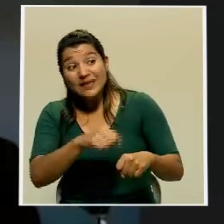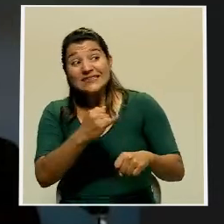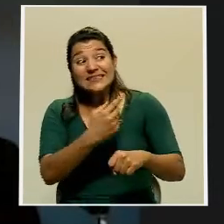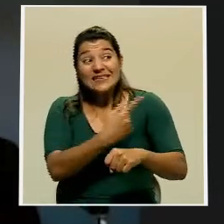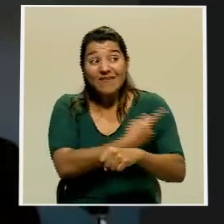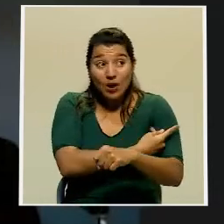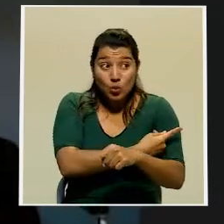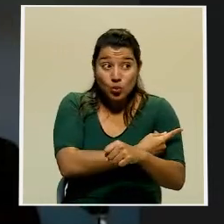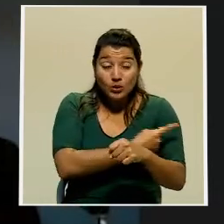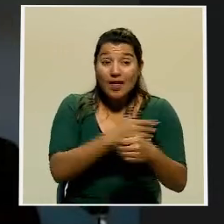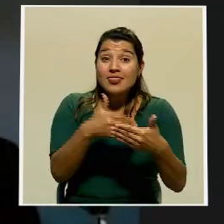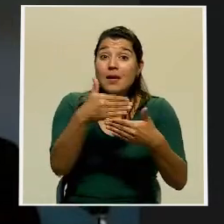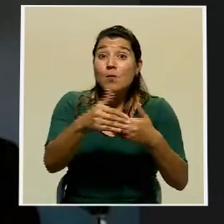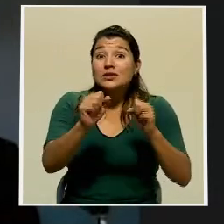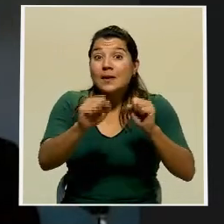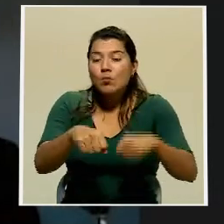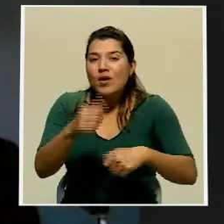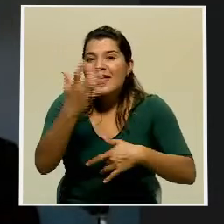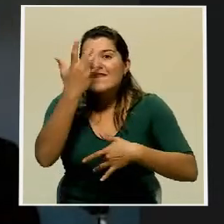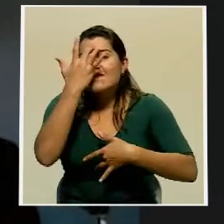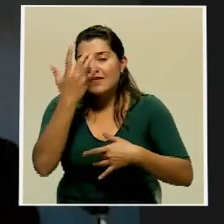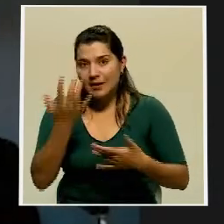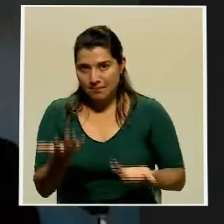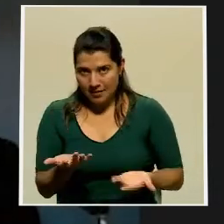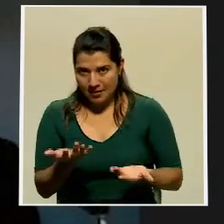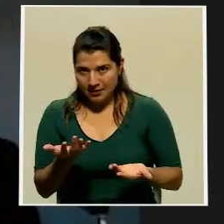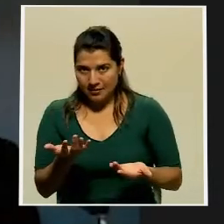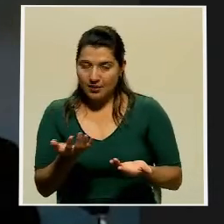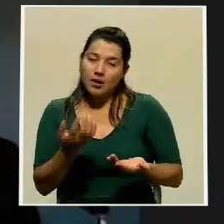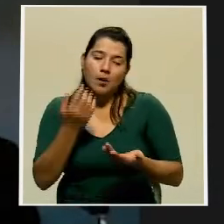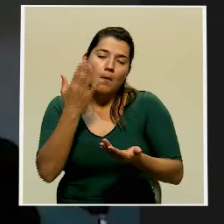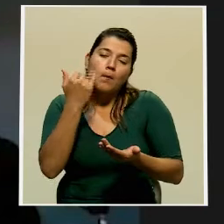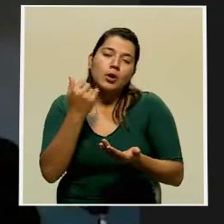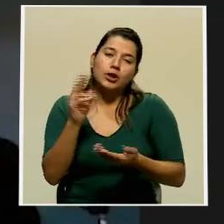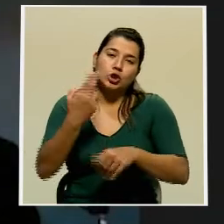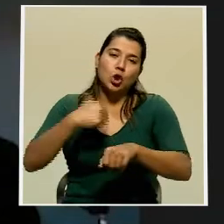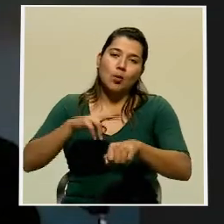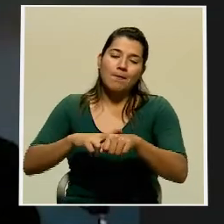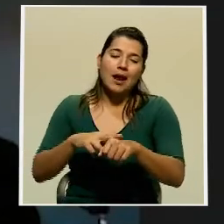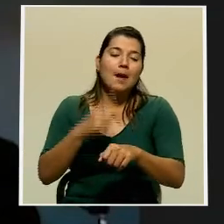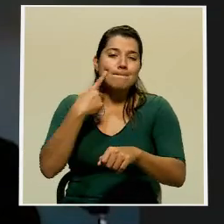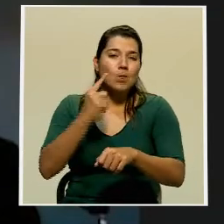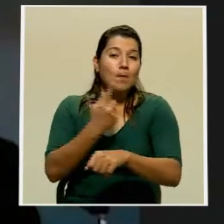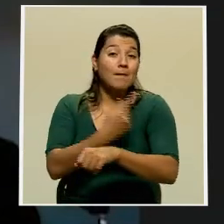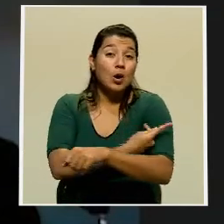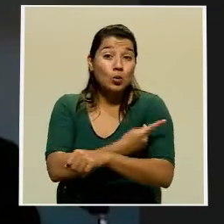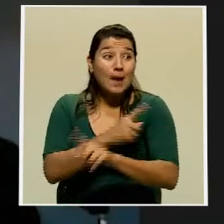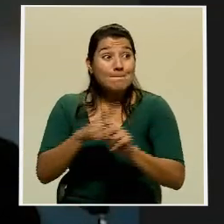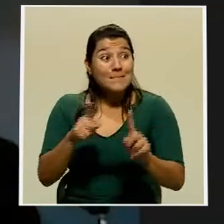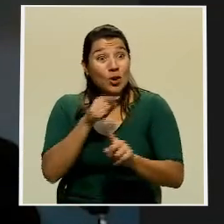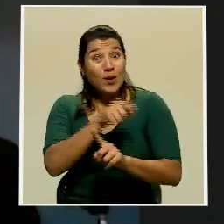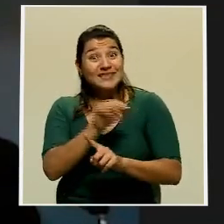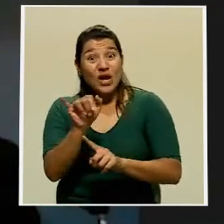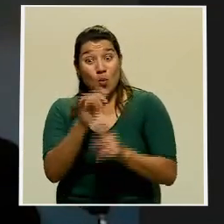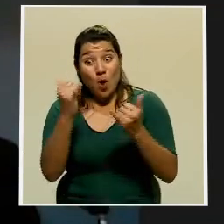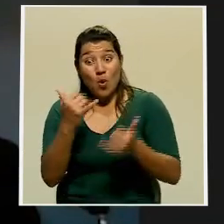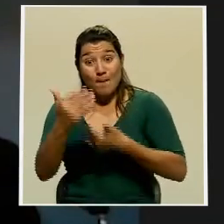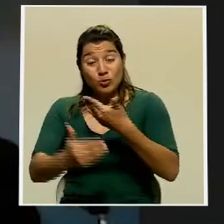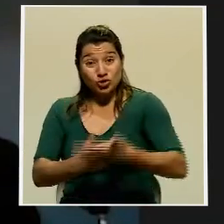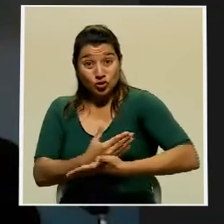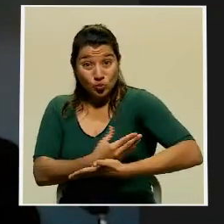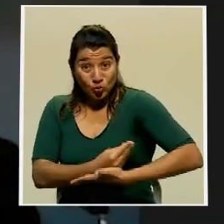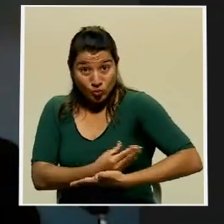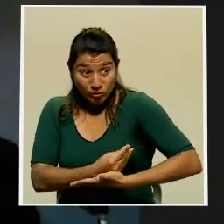reacción adversa, ¿verdad? Como las ya descritas, pero se requiere además que la persona firme y consienta que